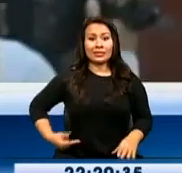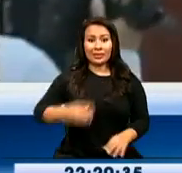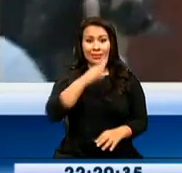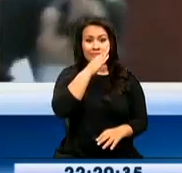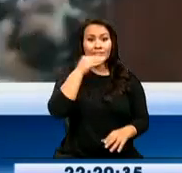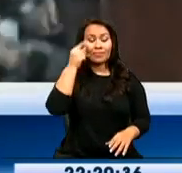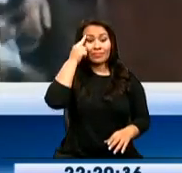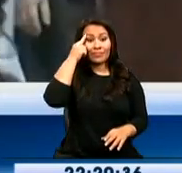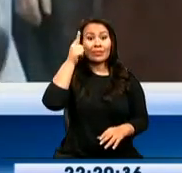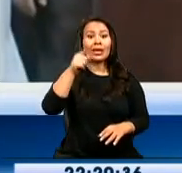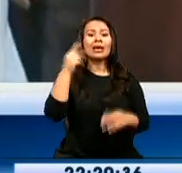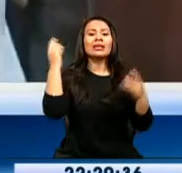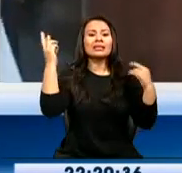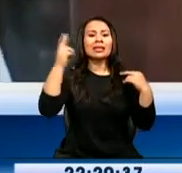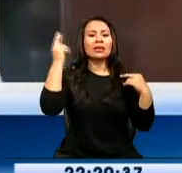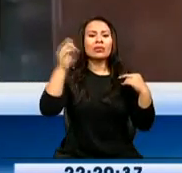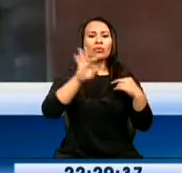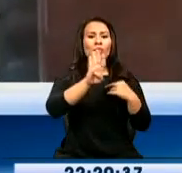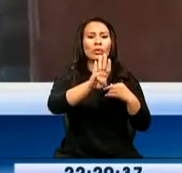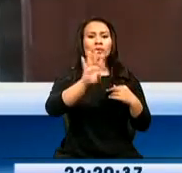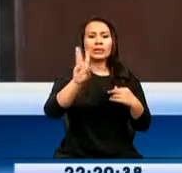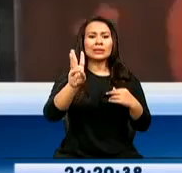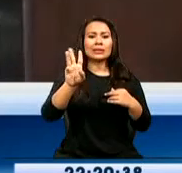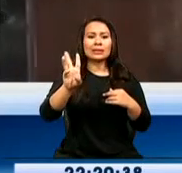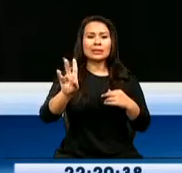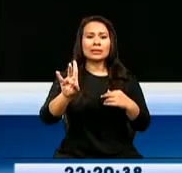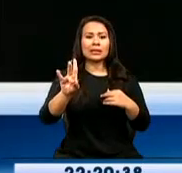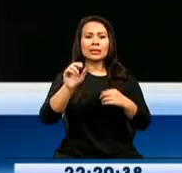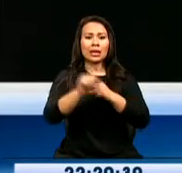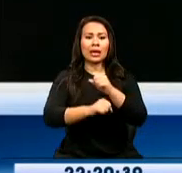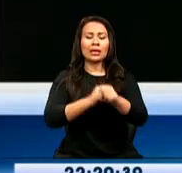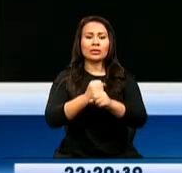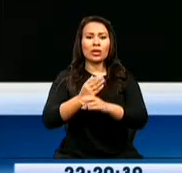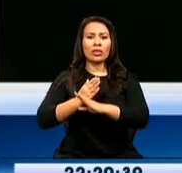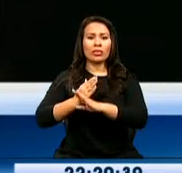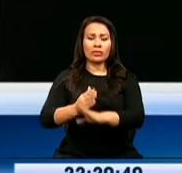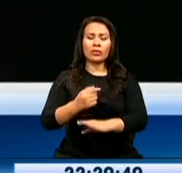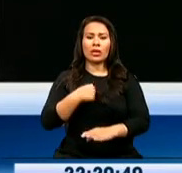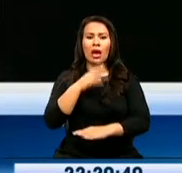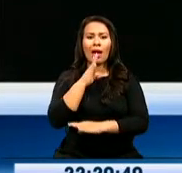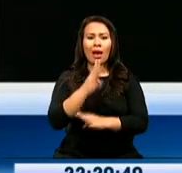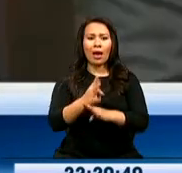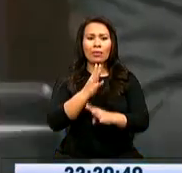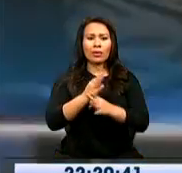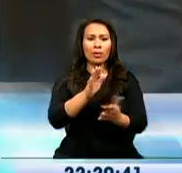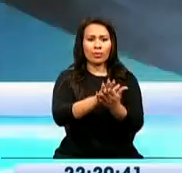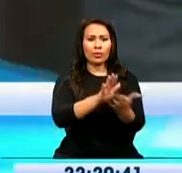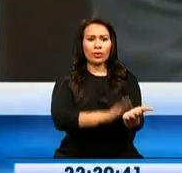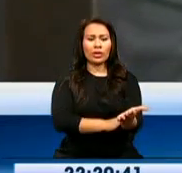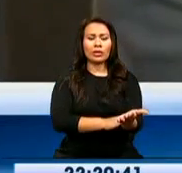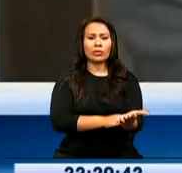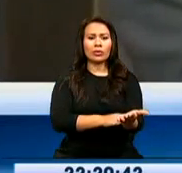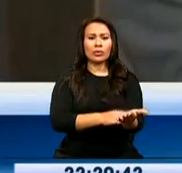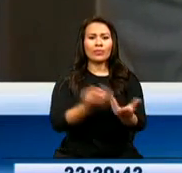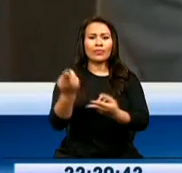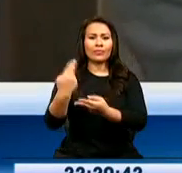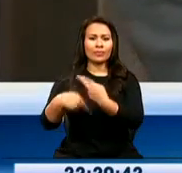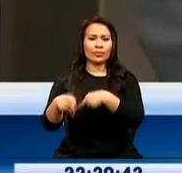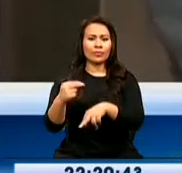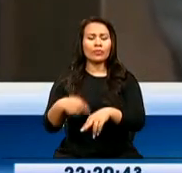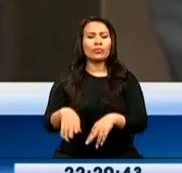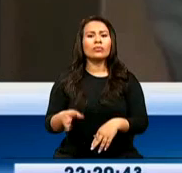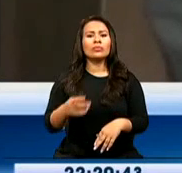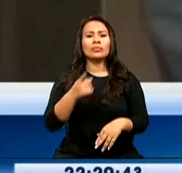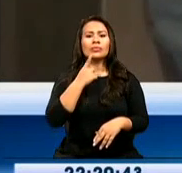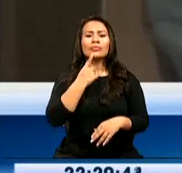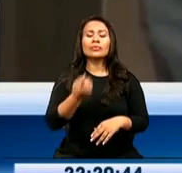Solemne por los 467 años de fundación de Loja, defendió su proyecto de inversión social. Pero habla básicamente del sistema de justicia